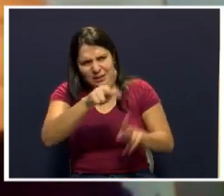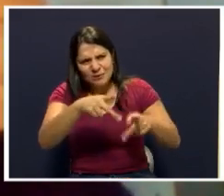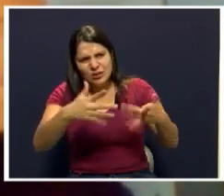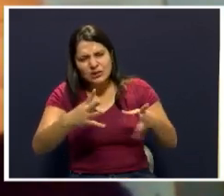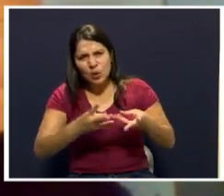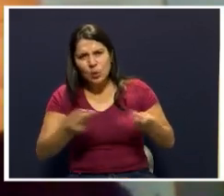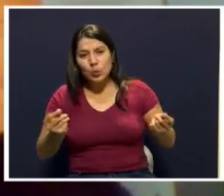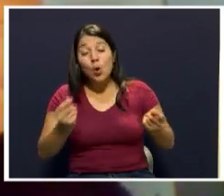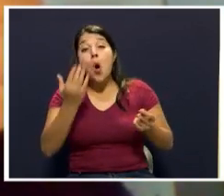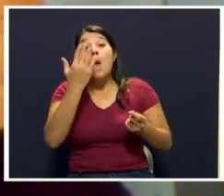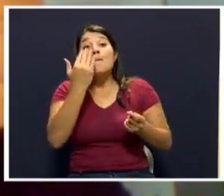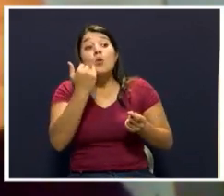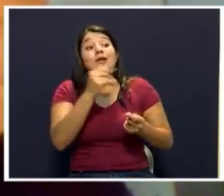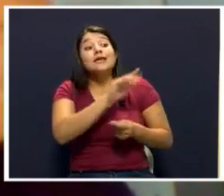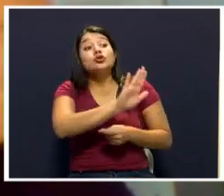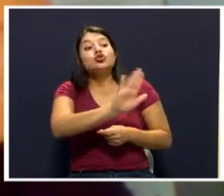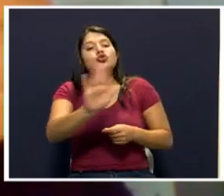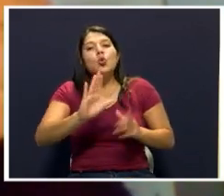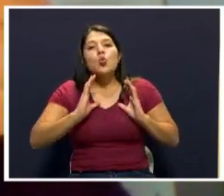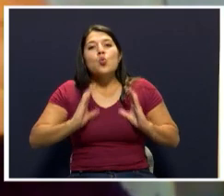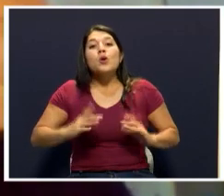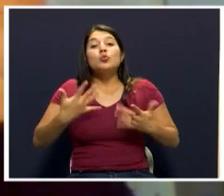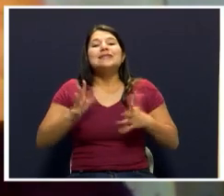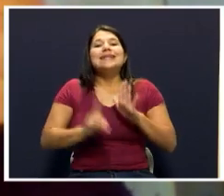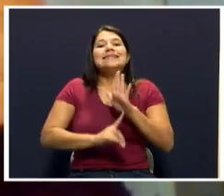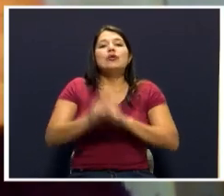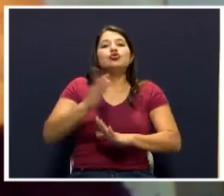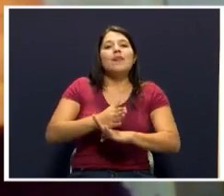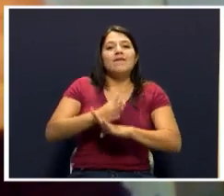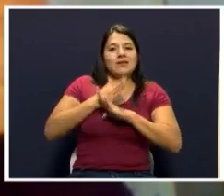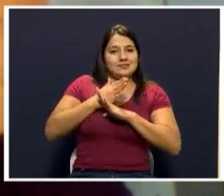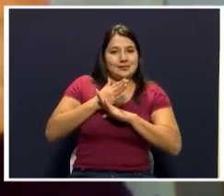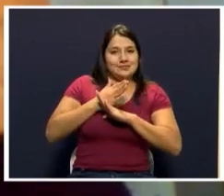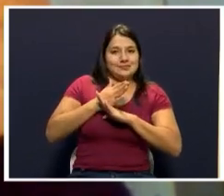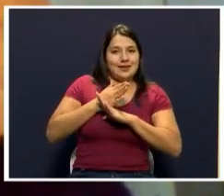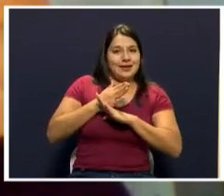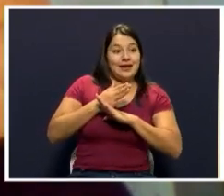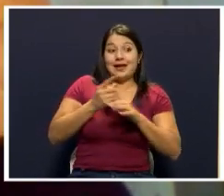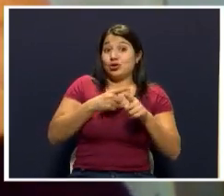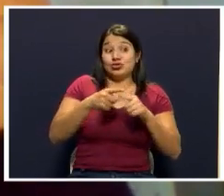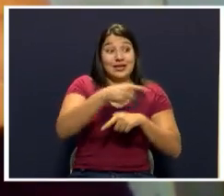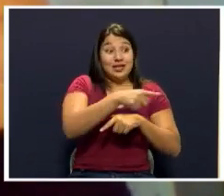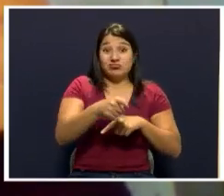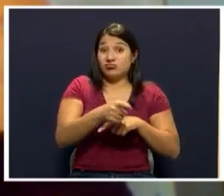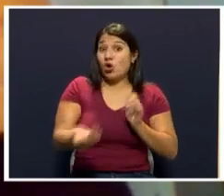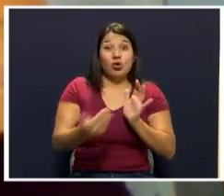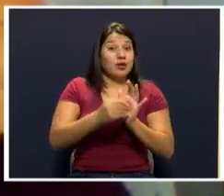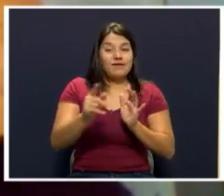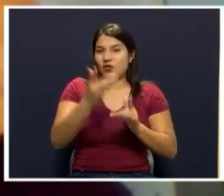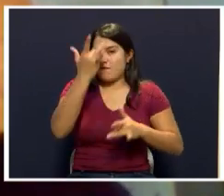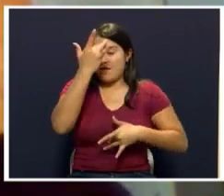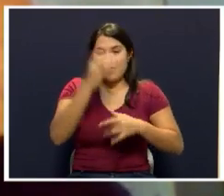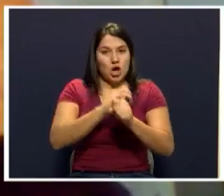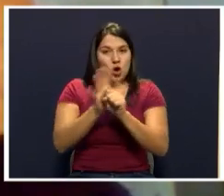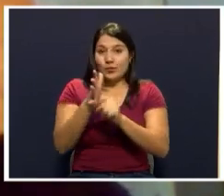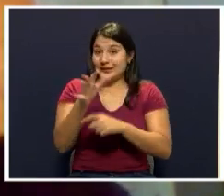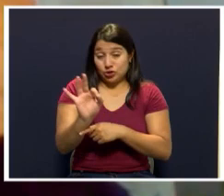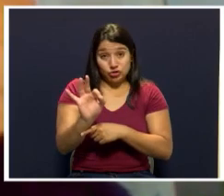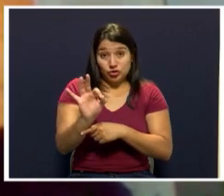de anticuerpos o inmunoglobulinas. Estas son proteínas que están en la sangre que tienen la capacidad